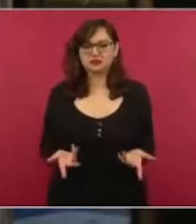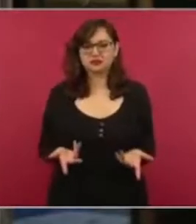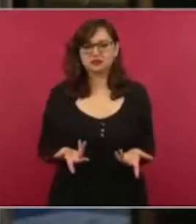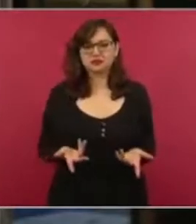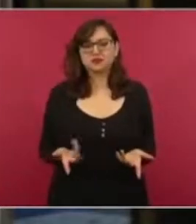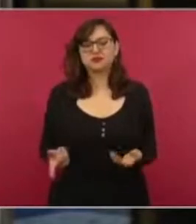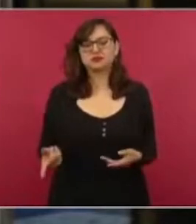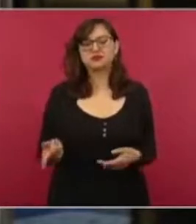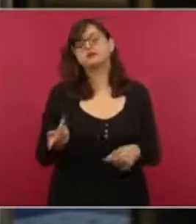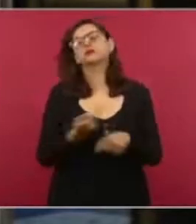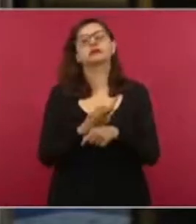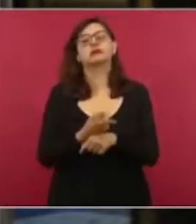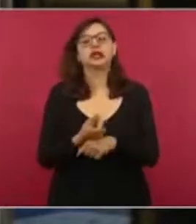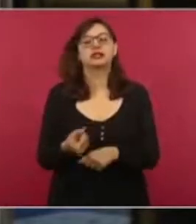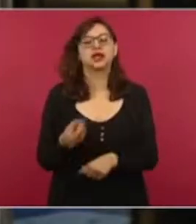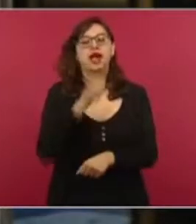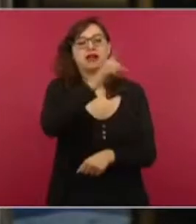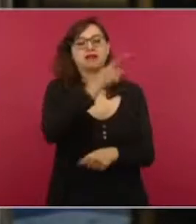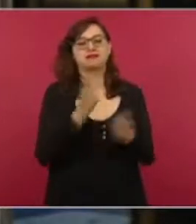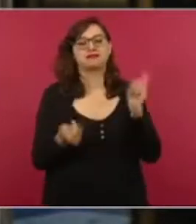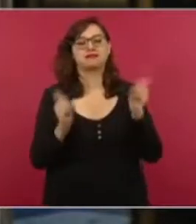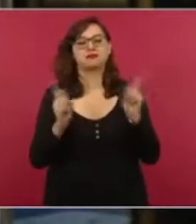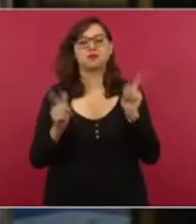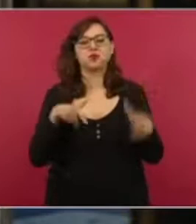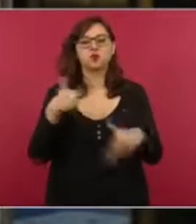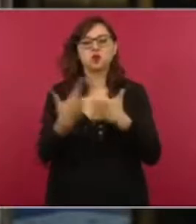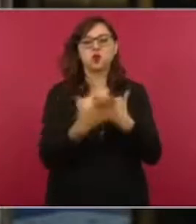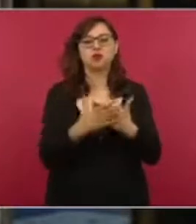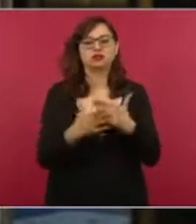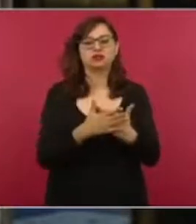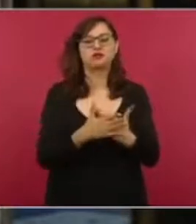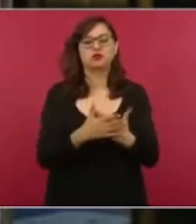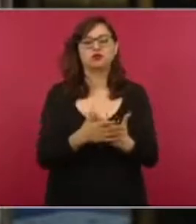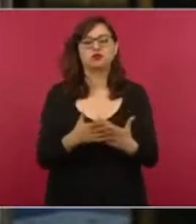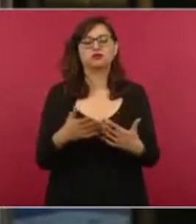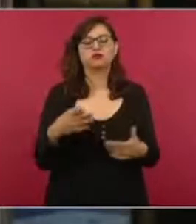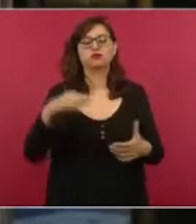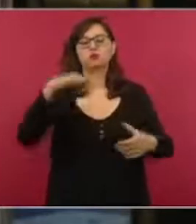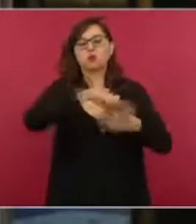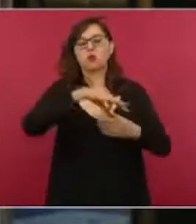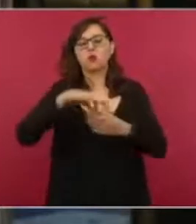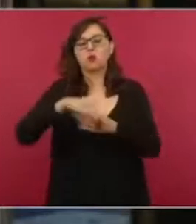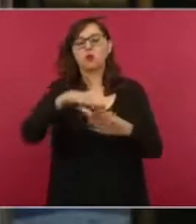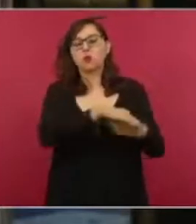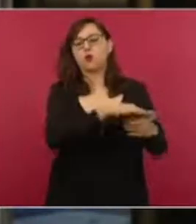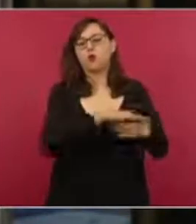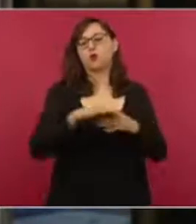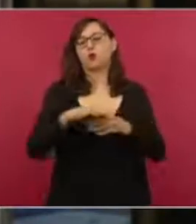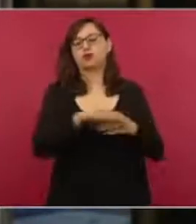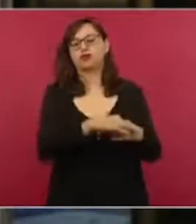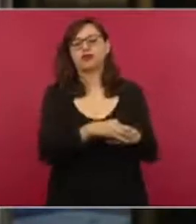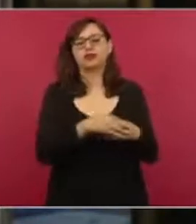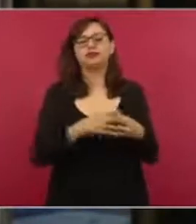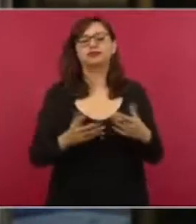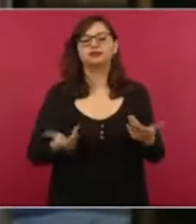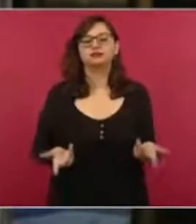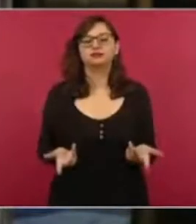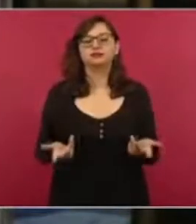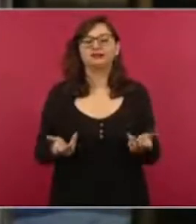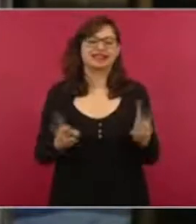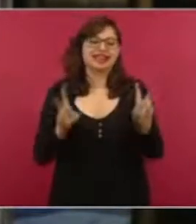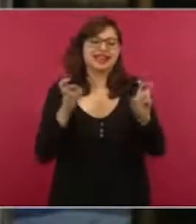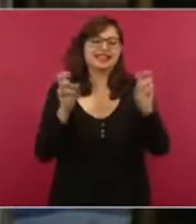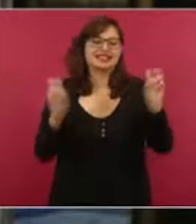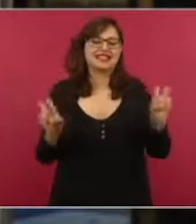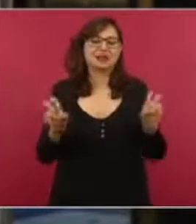reelección, porque en las próximas elecciones de noviembre en Estados Unidos van a reelegirse con estas cuestiones. Y bueno,